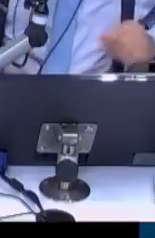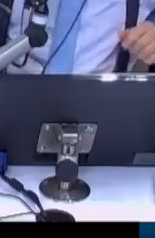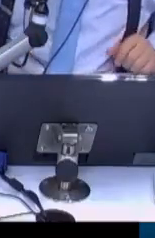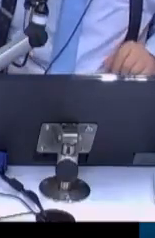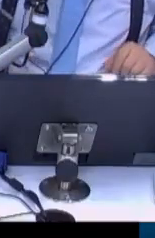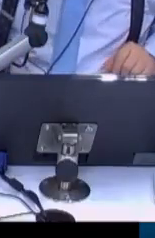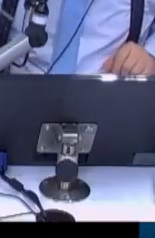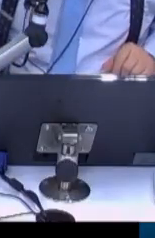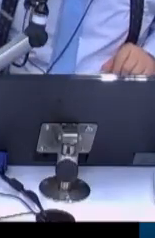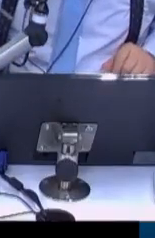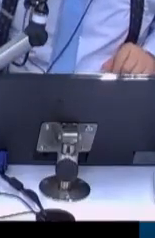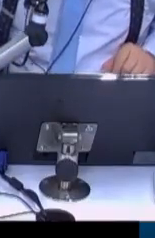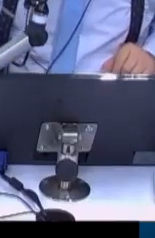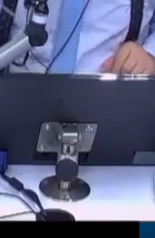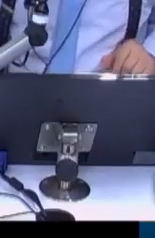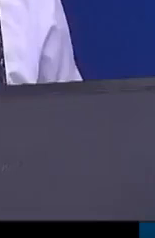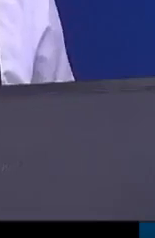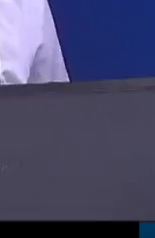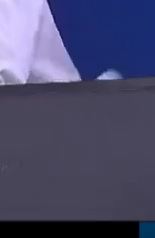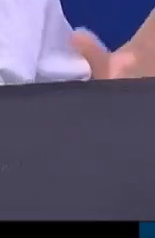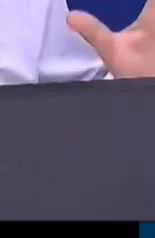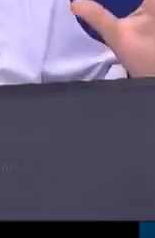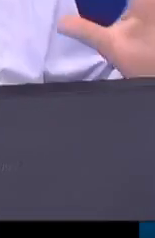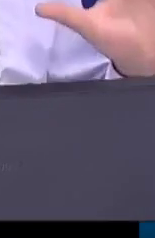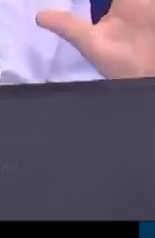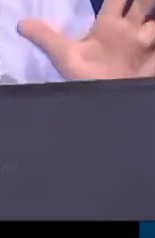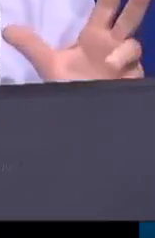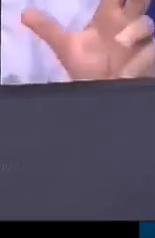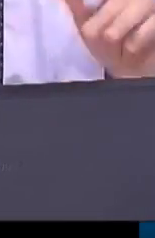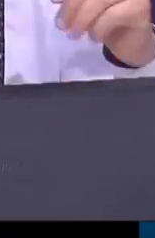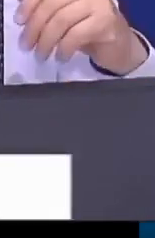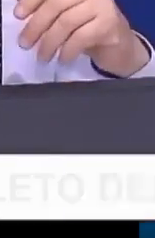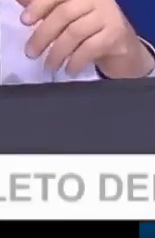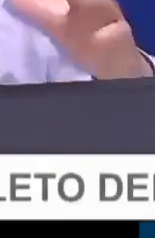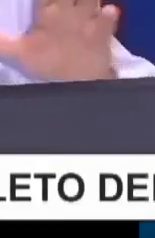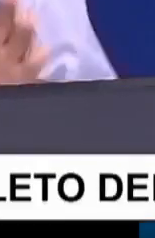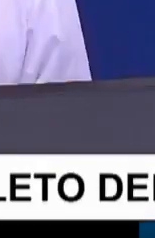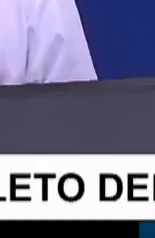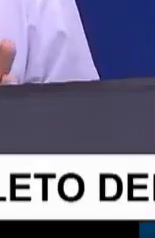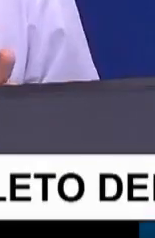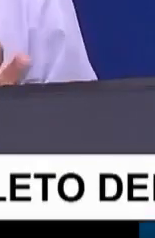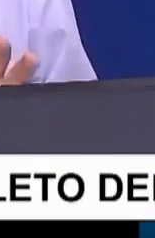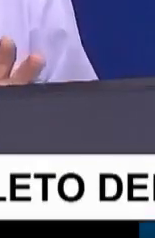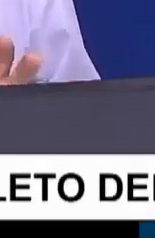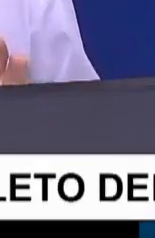7 de la mañana, 41 minutos. Sí, 300 policías, drones,